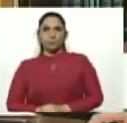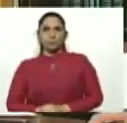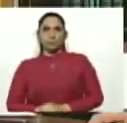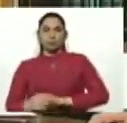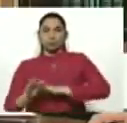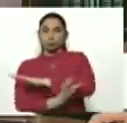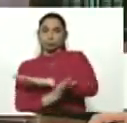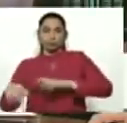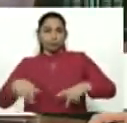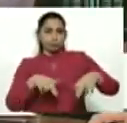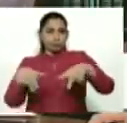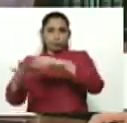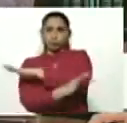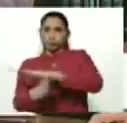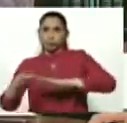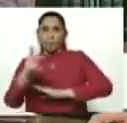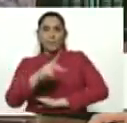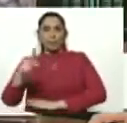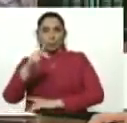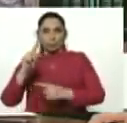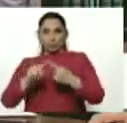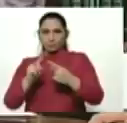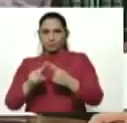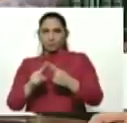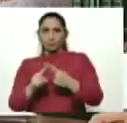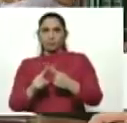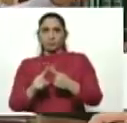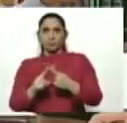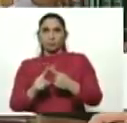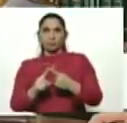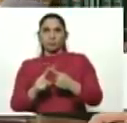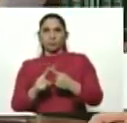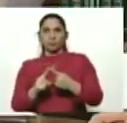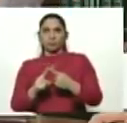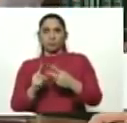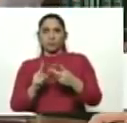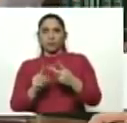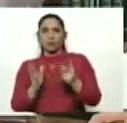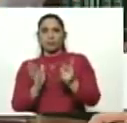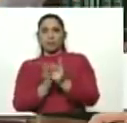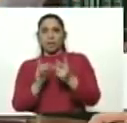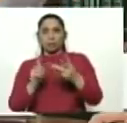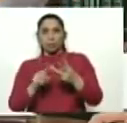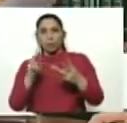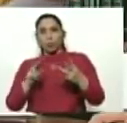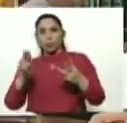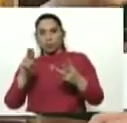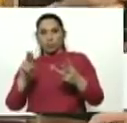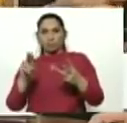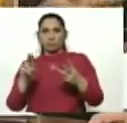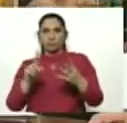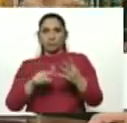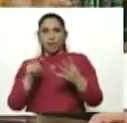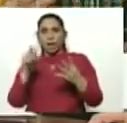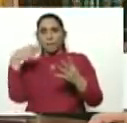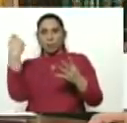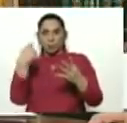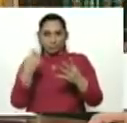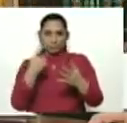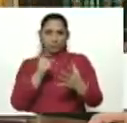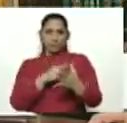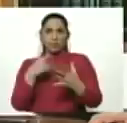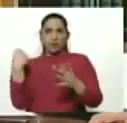pasos fronterizos de Paraguachón, de San Antonio del Táchira, Ureña, de Apure,